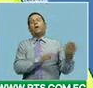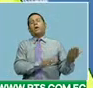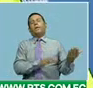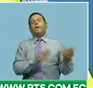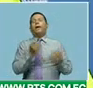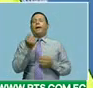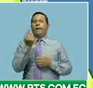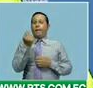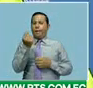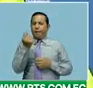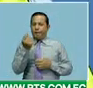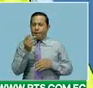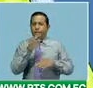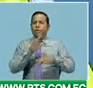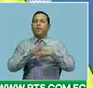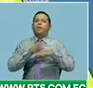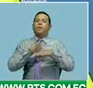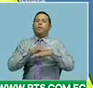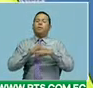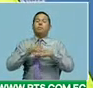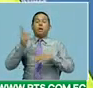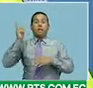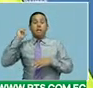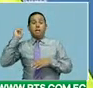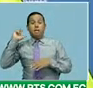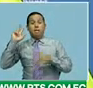en este caso, con líderes que se encuentran también